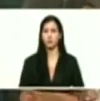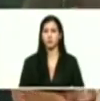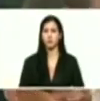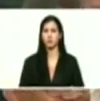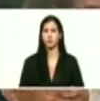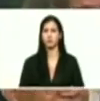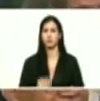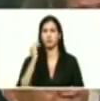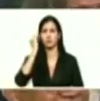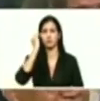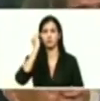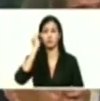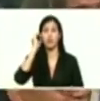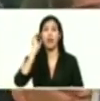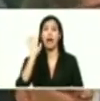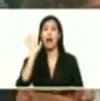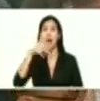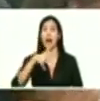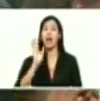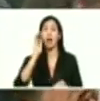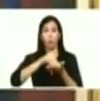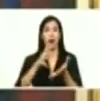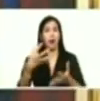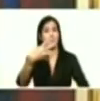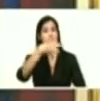los Tigres Aragua quedaron campeones vale